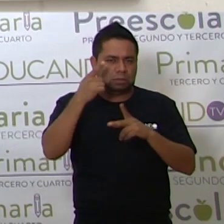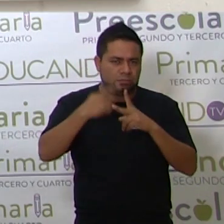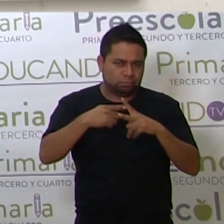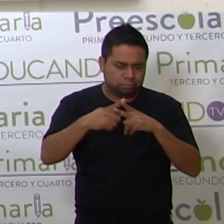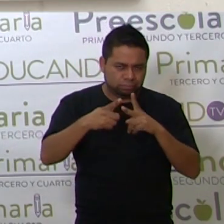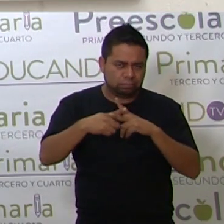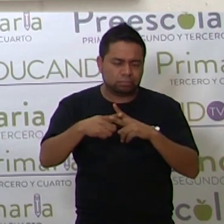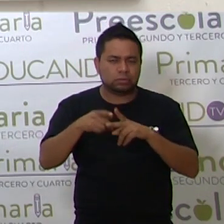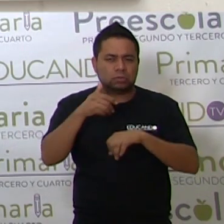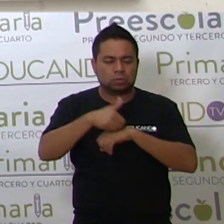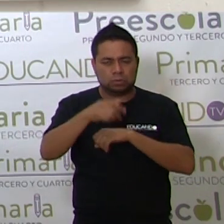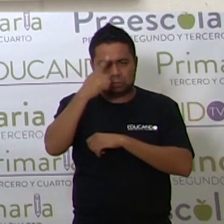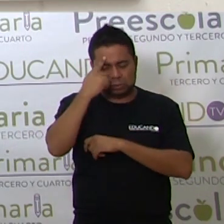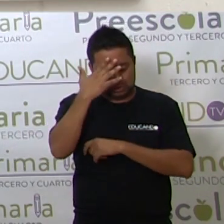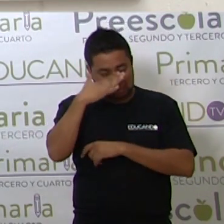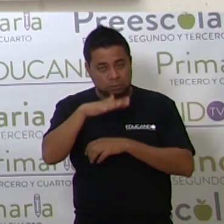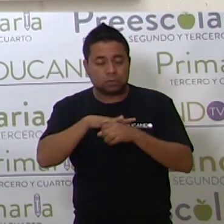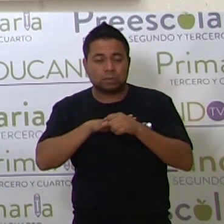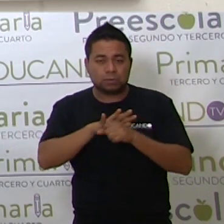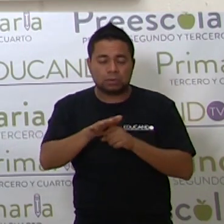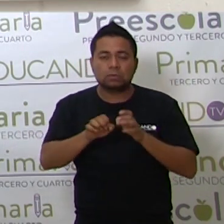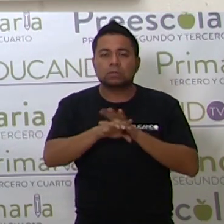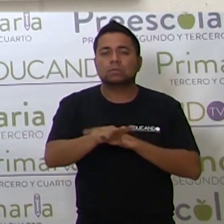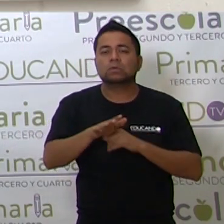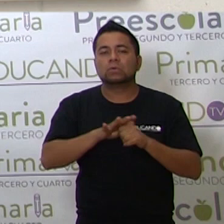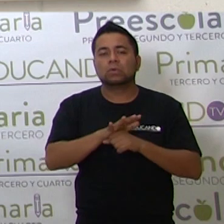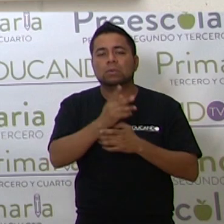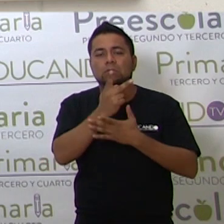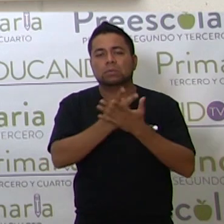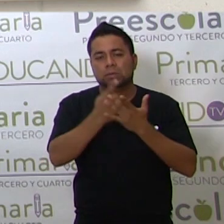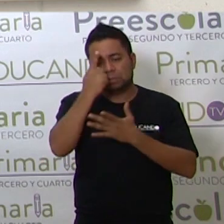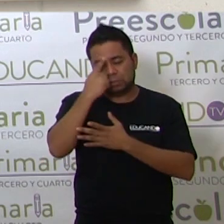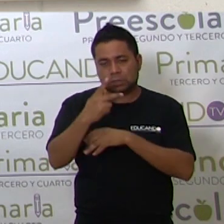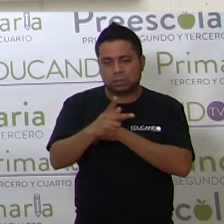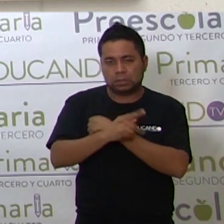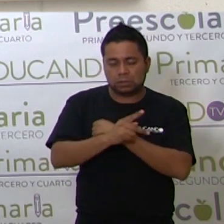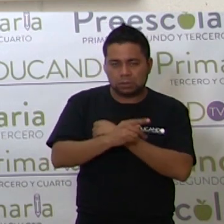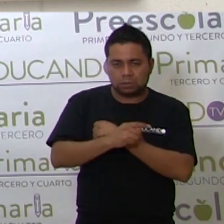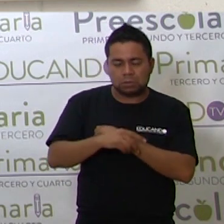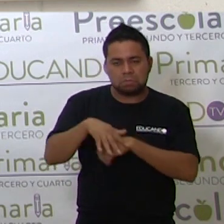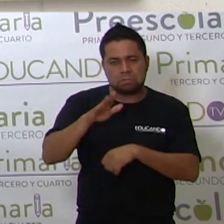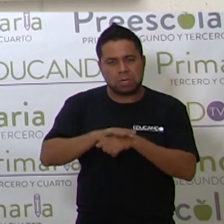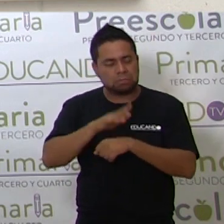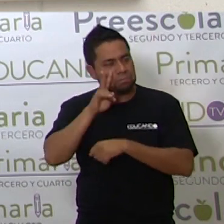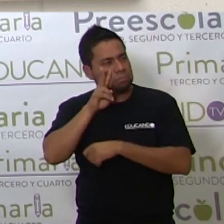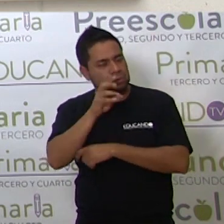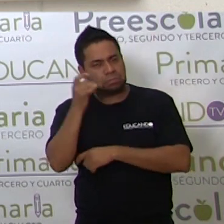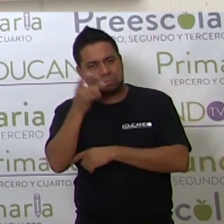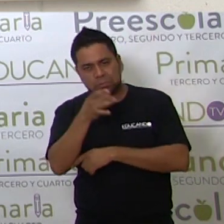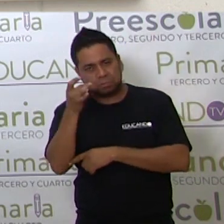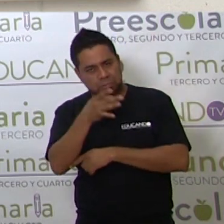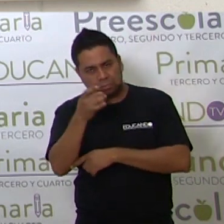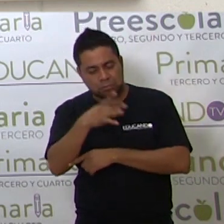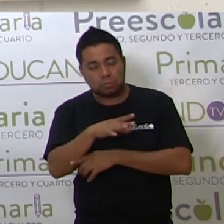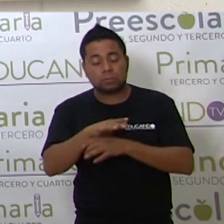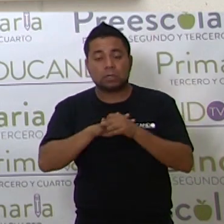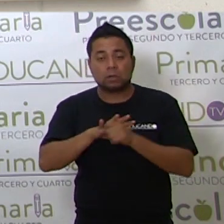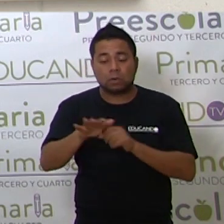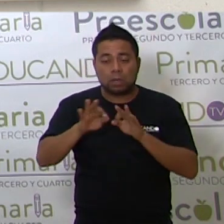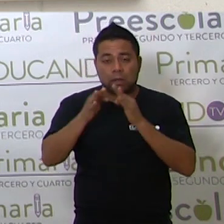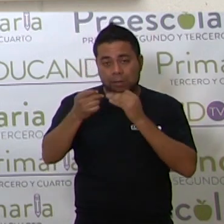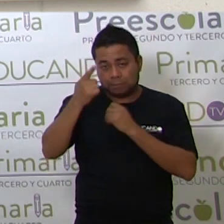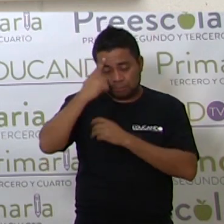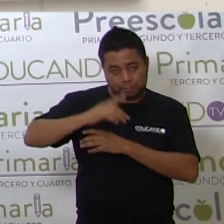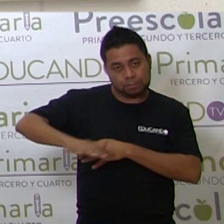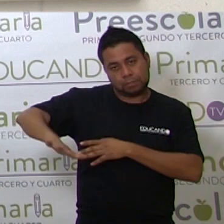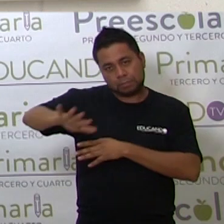para que podamos saber cuáles son los programas de televisión que son más vistos cuál es la forma en que